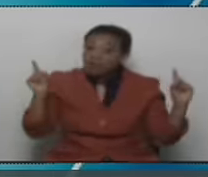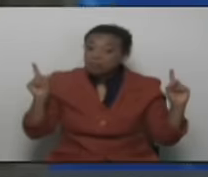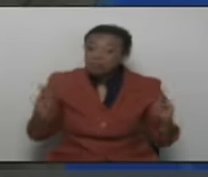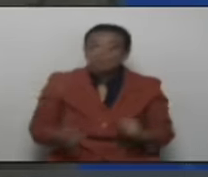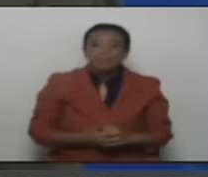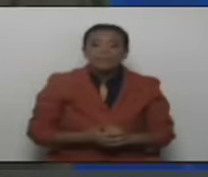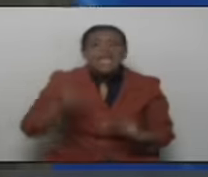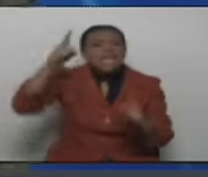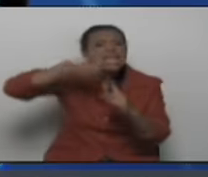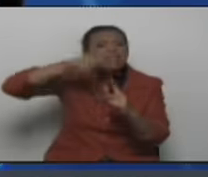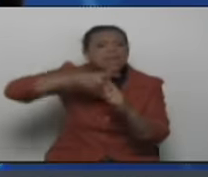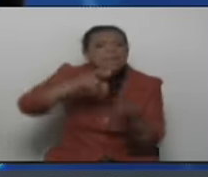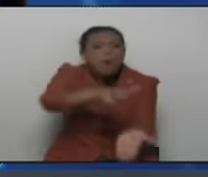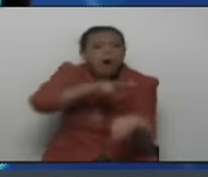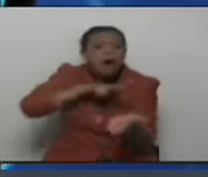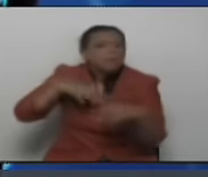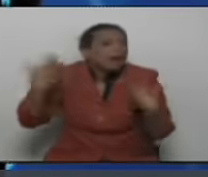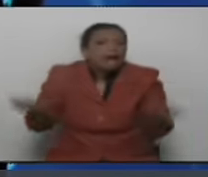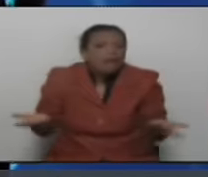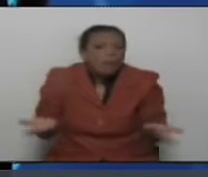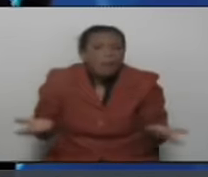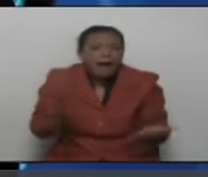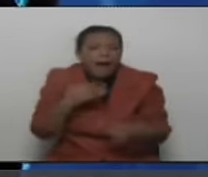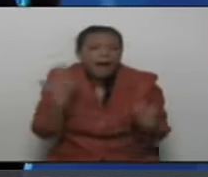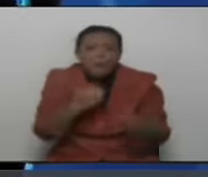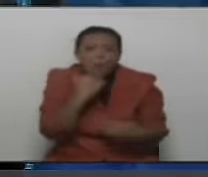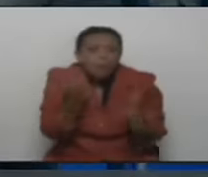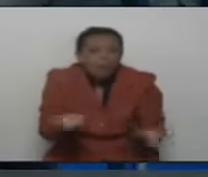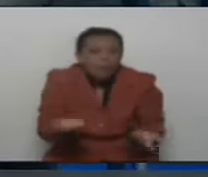¿Qué tipo de armamento es este, Diosdado?